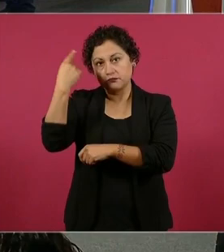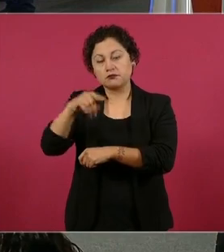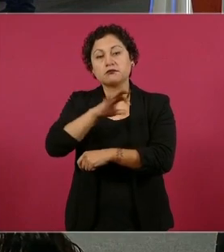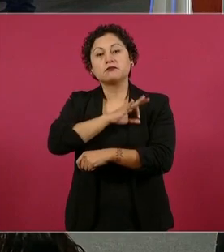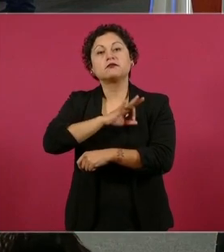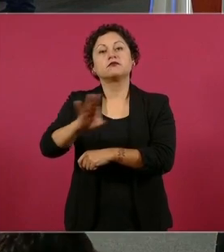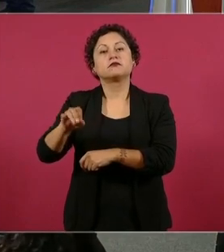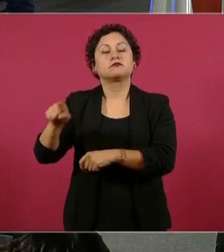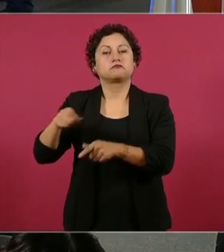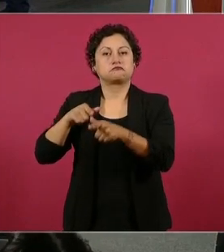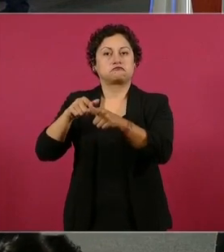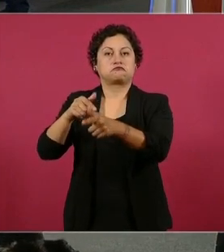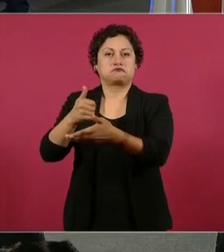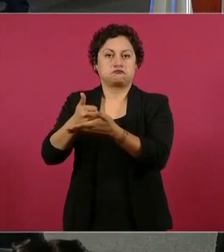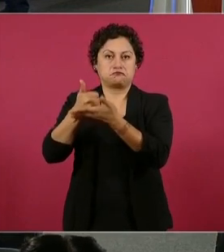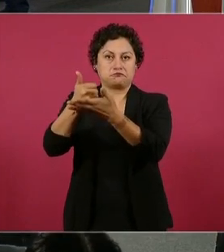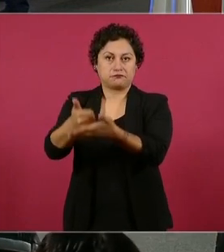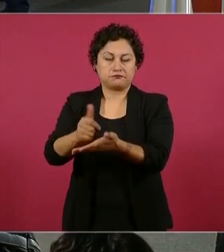favor.